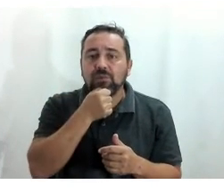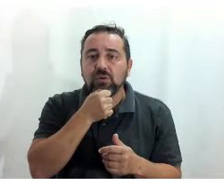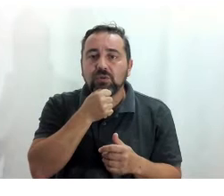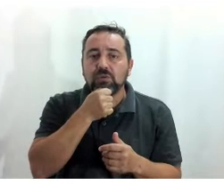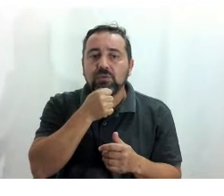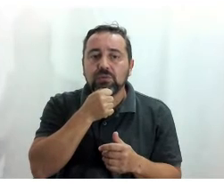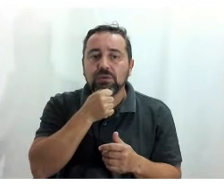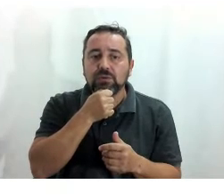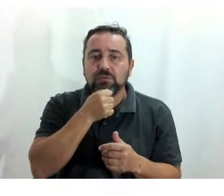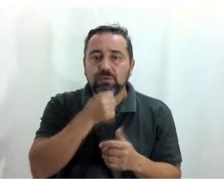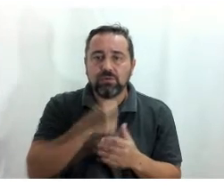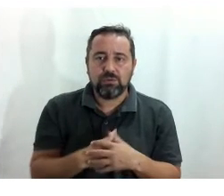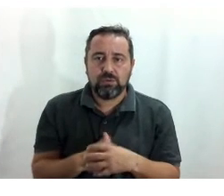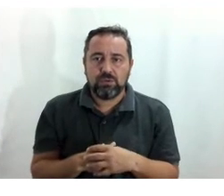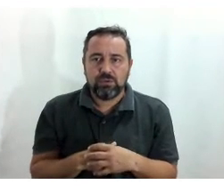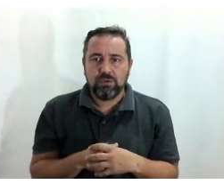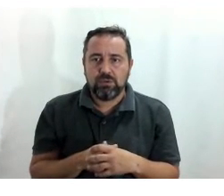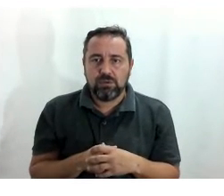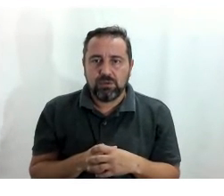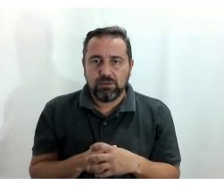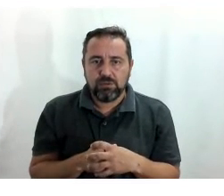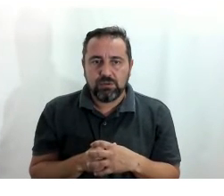Carmen, no se te oye.